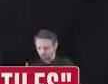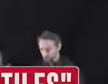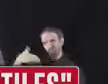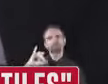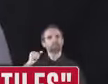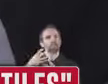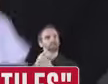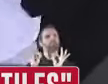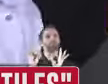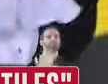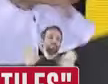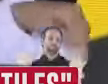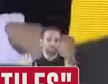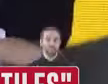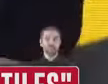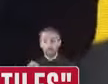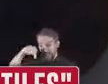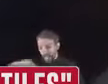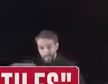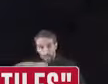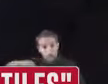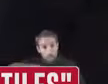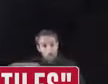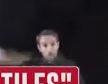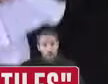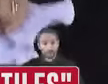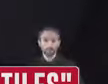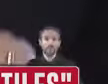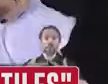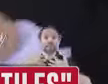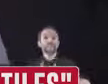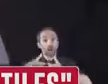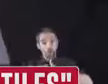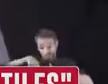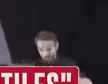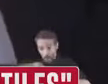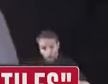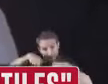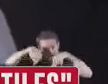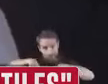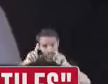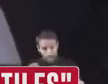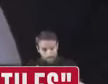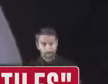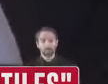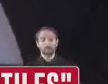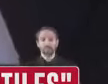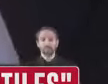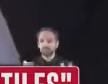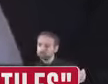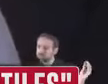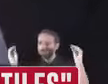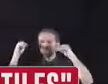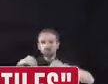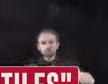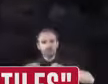y no solamente eso esta tecnópolis en esta tecnópolis montamos